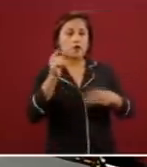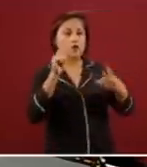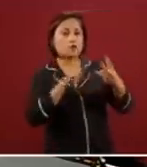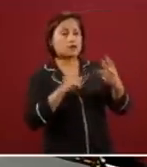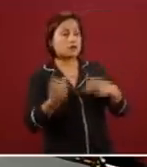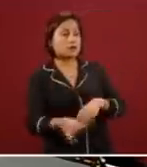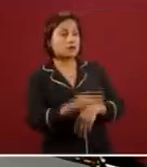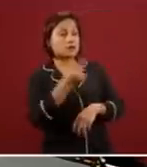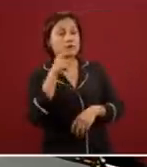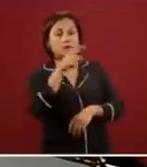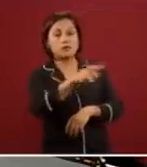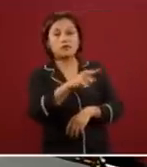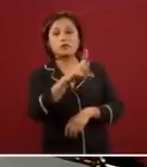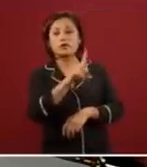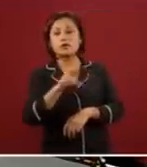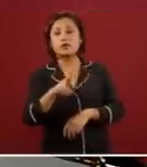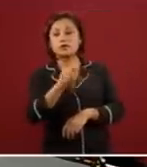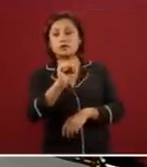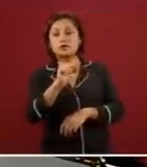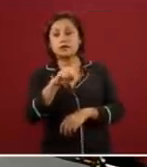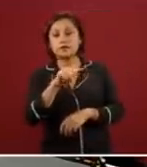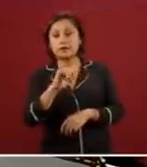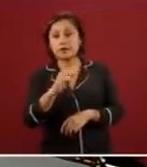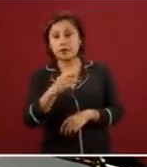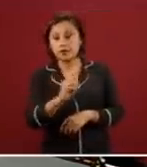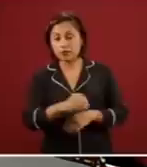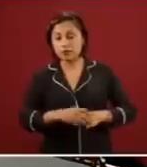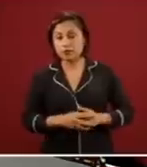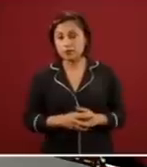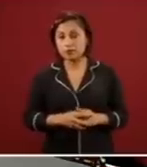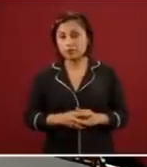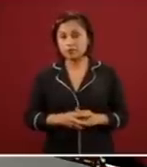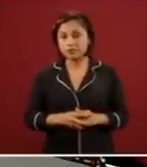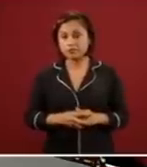favor. Doctor.